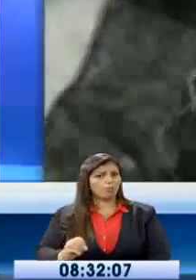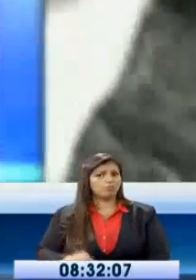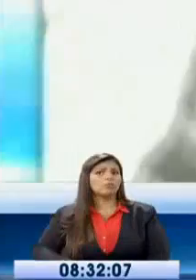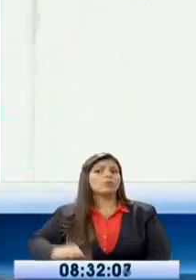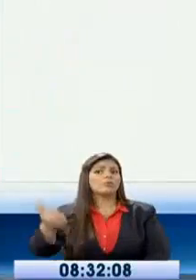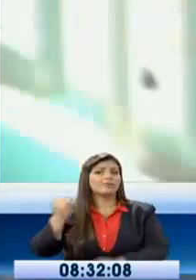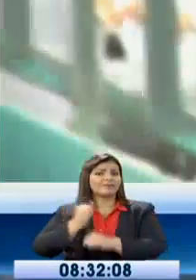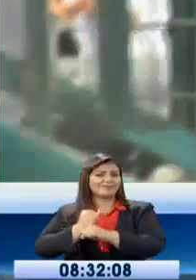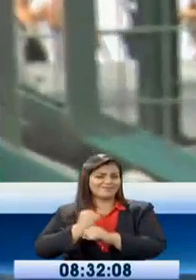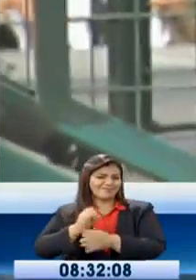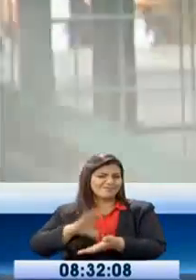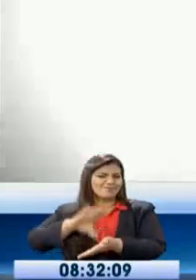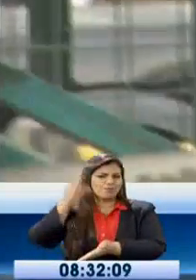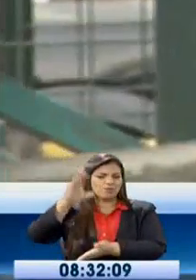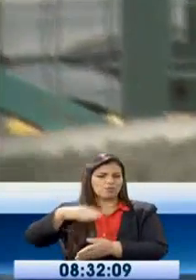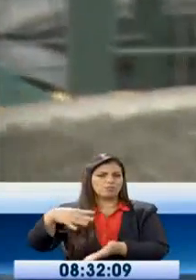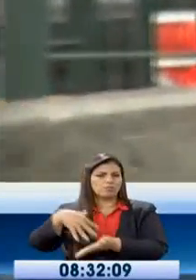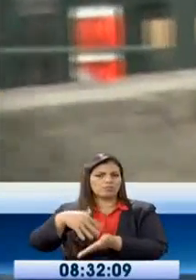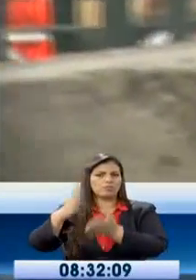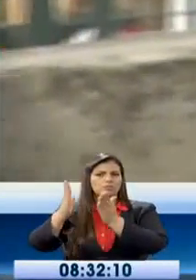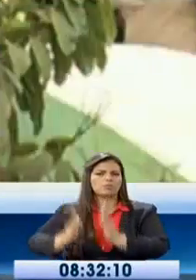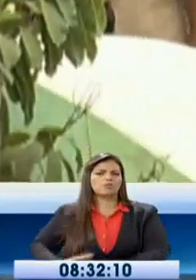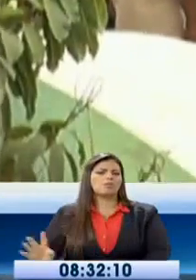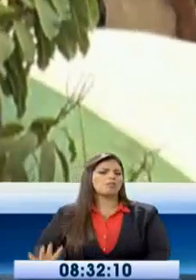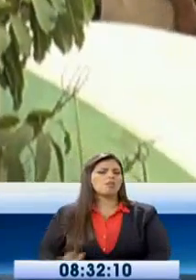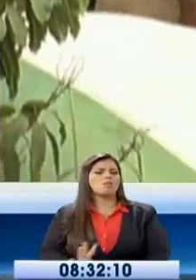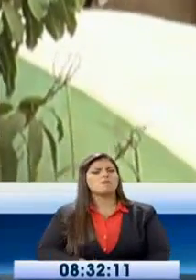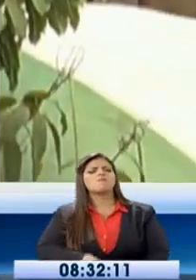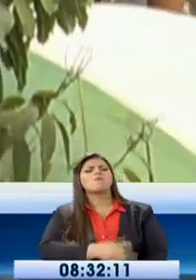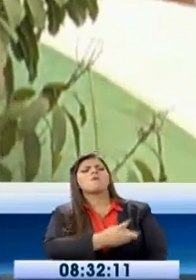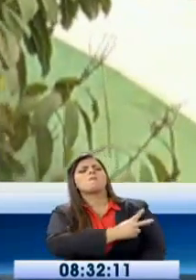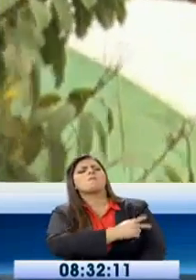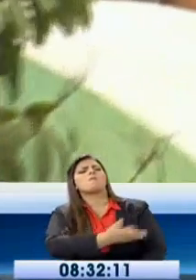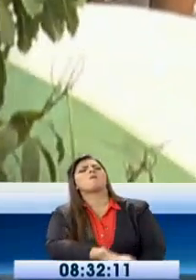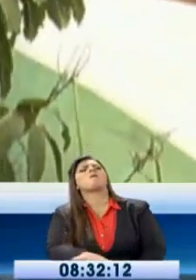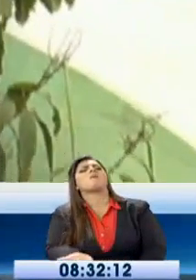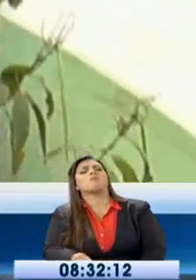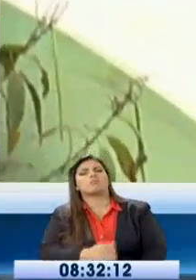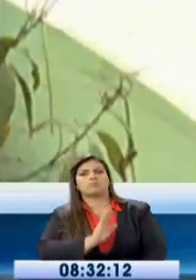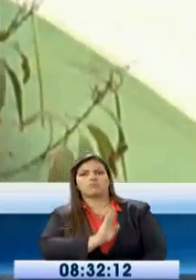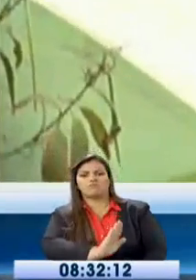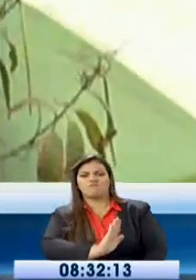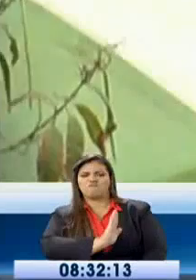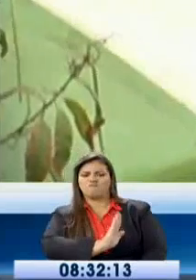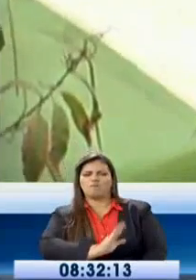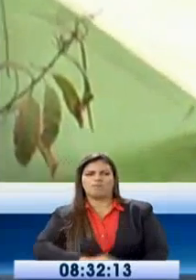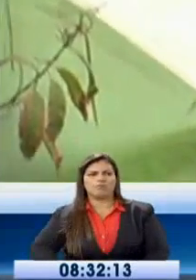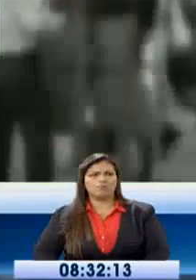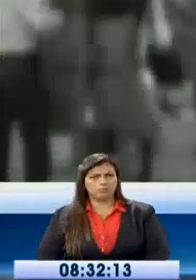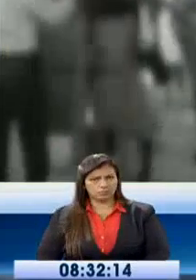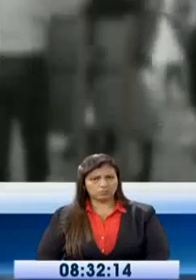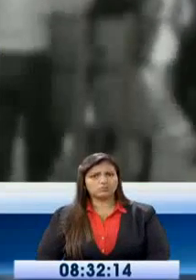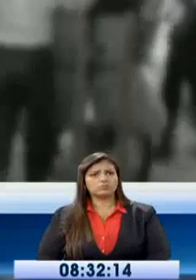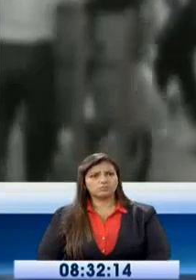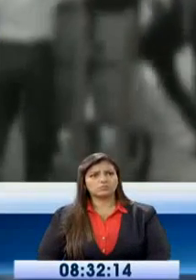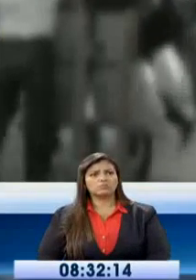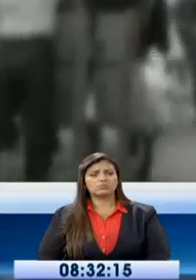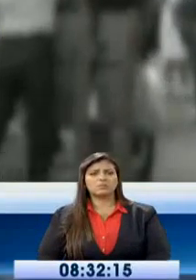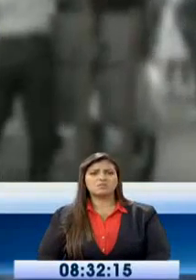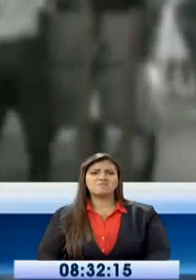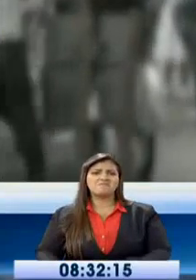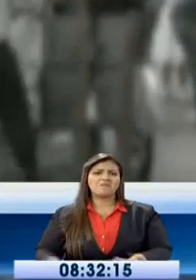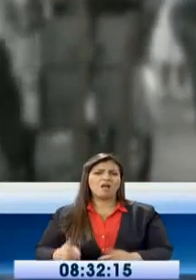otras instituciones. Algunos se van a estar aquí. Bueno, lo pueden seguir hasta la parada y allá en la parada se reúnen y ahí aprovechan para